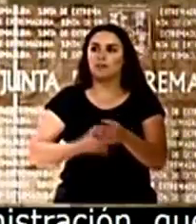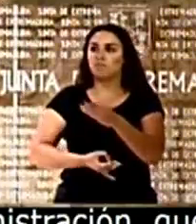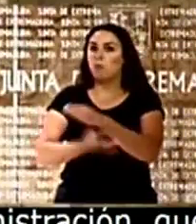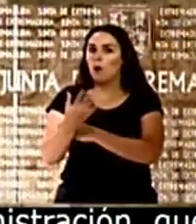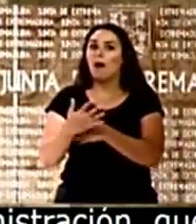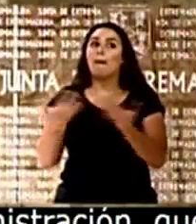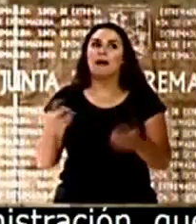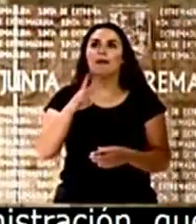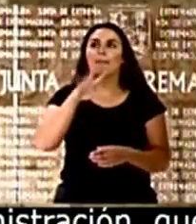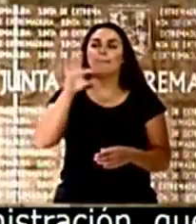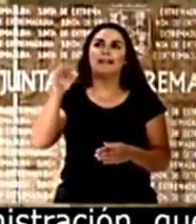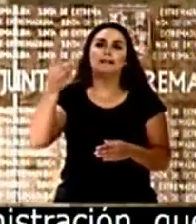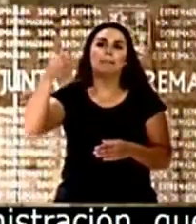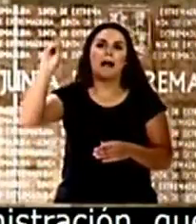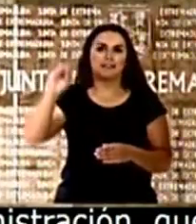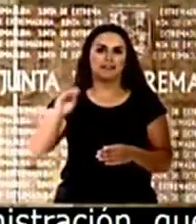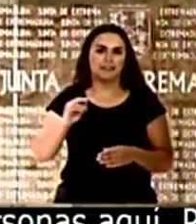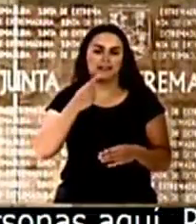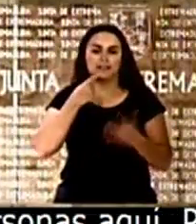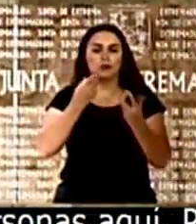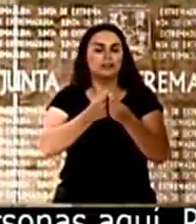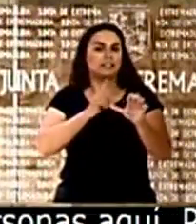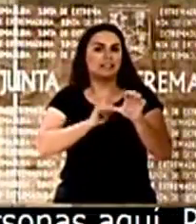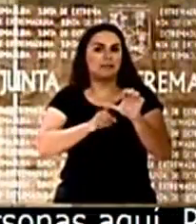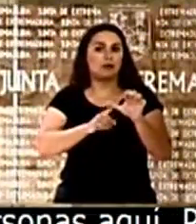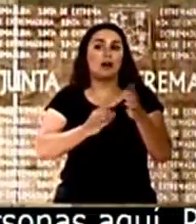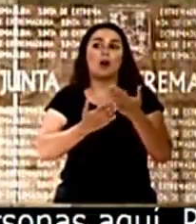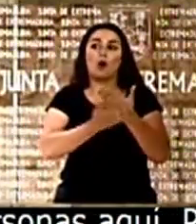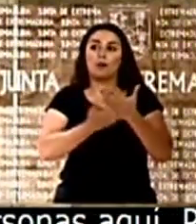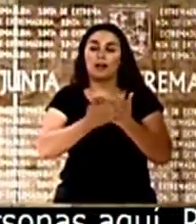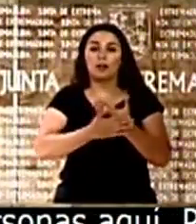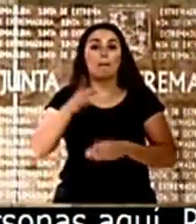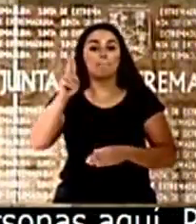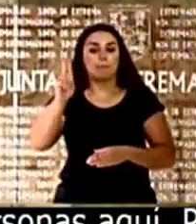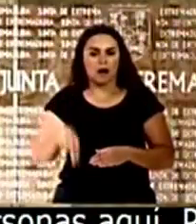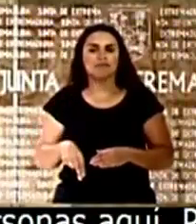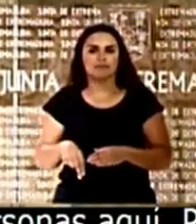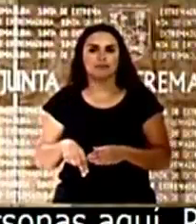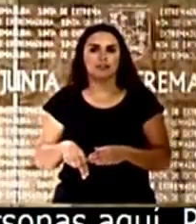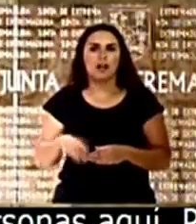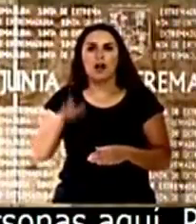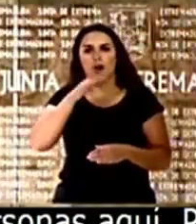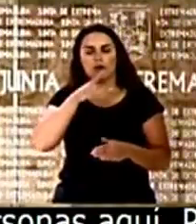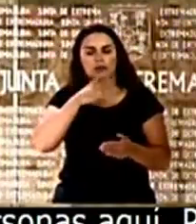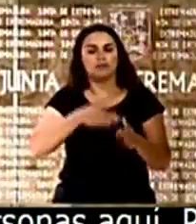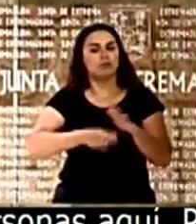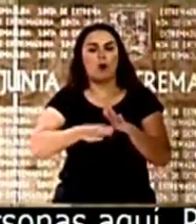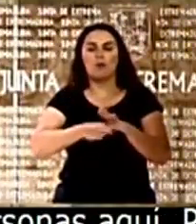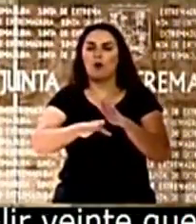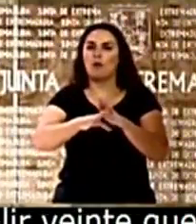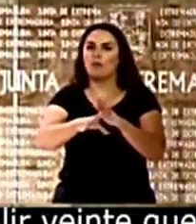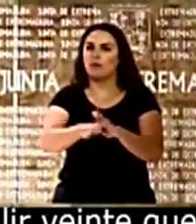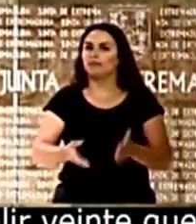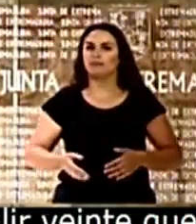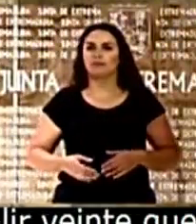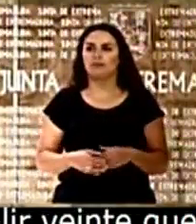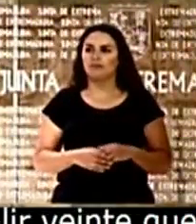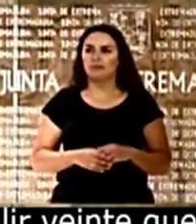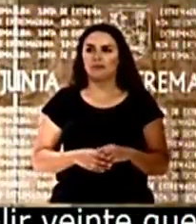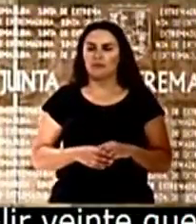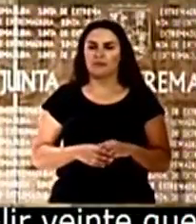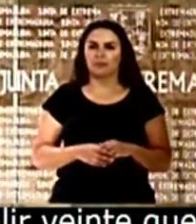salir 20, que la Junta de Extremadura, que es un gobierno, va a seguir con su hoja de ruta trazada. Y